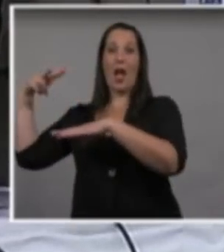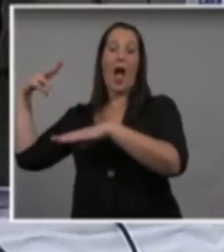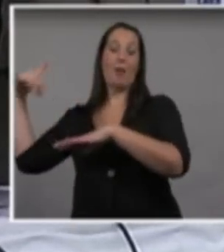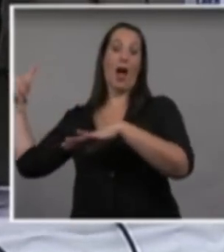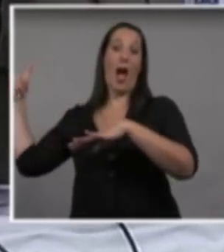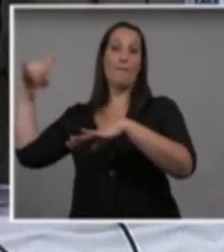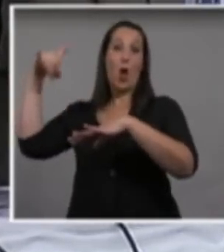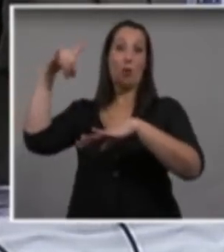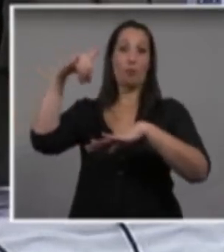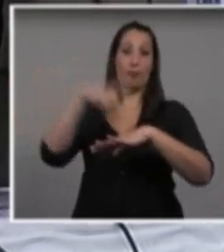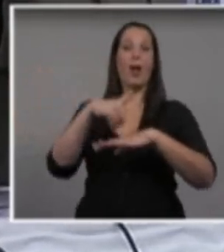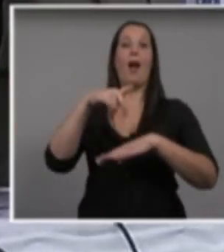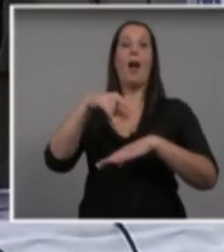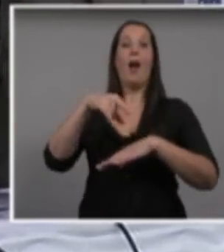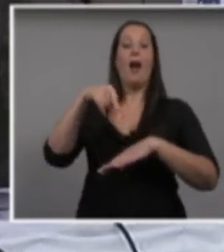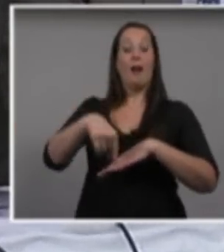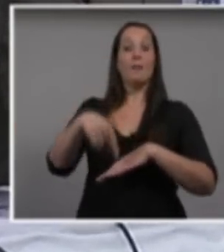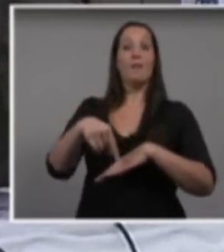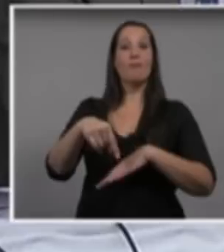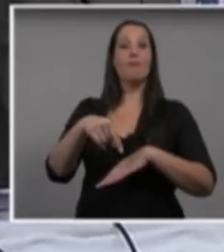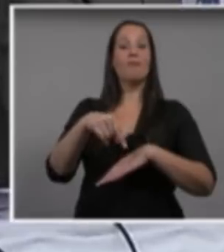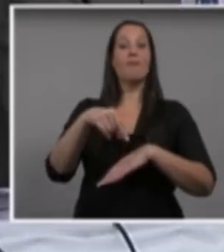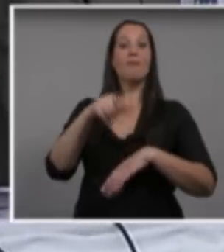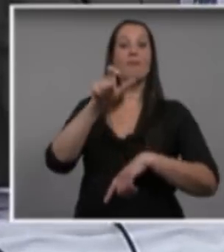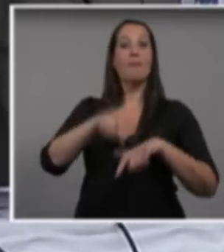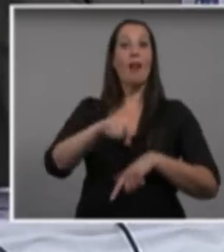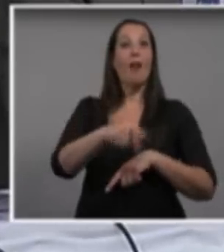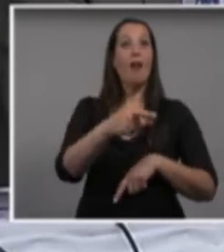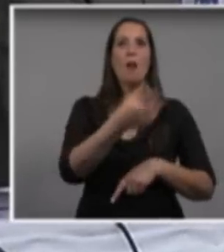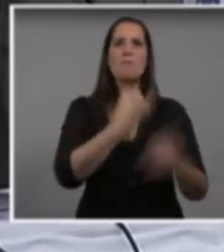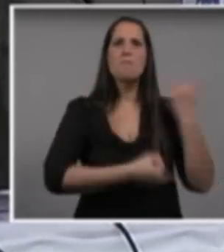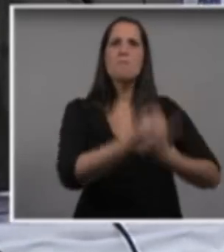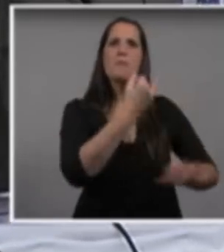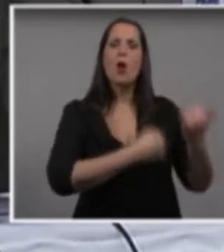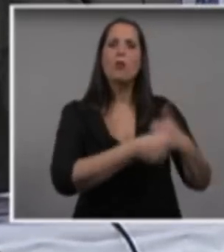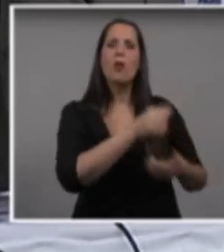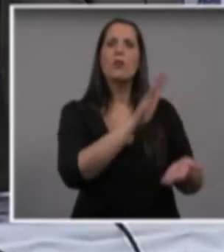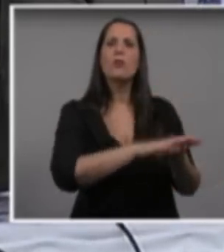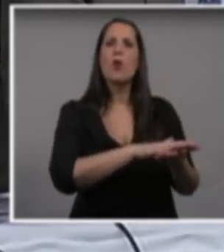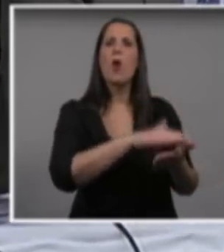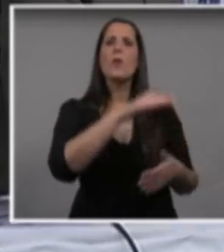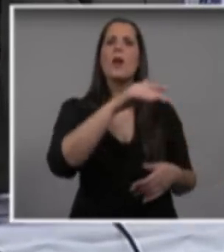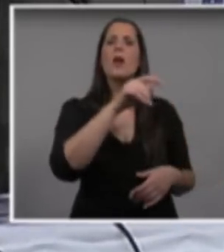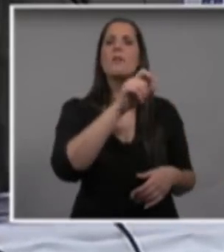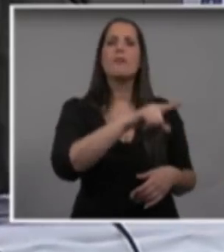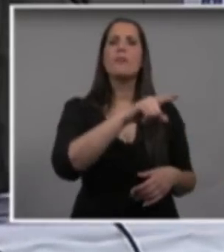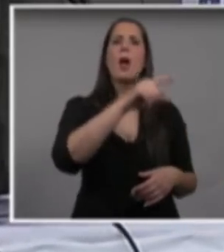estábamos bajando y Anabel me habló de Malargüe. Me habló de